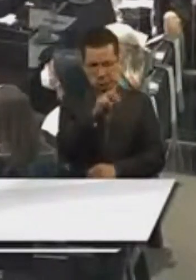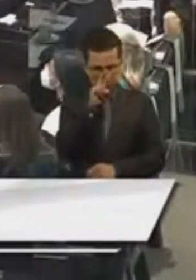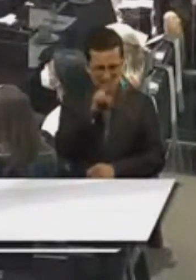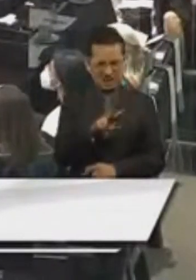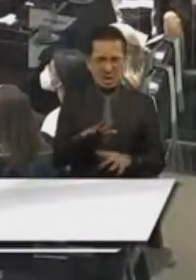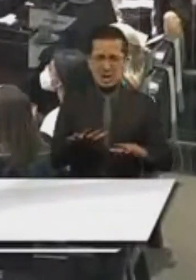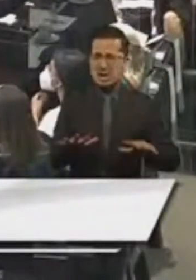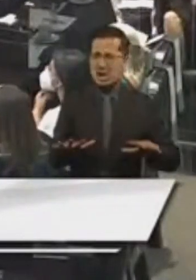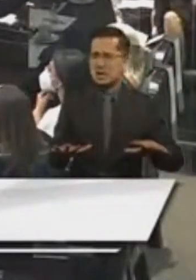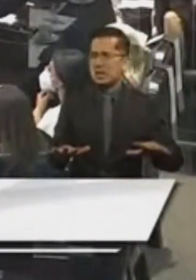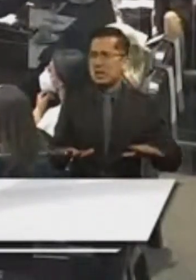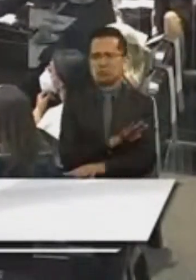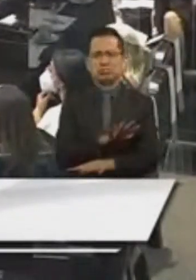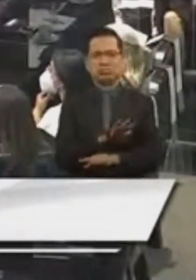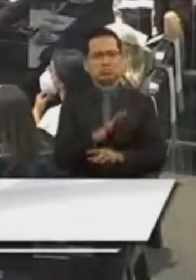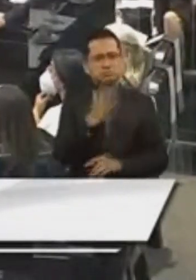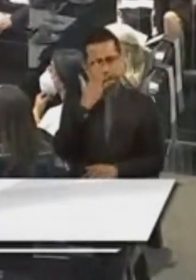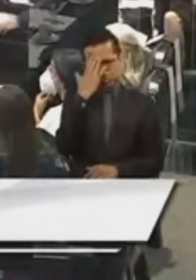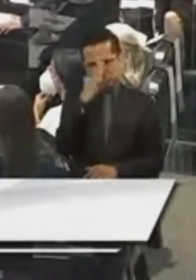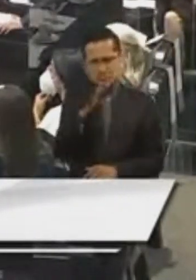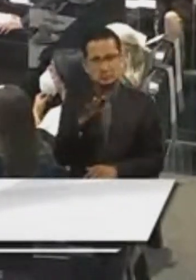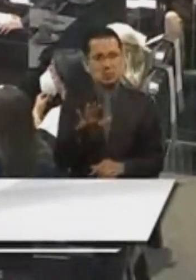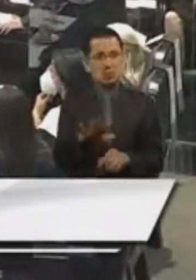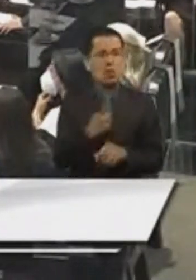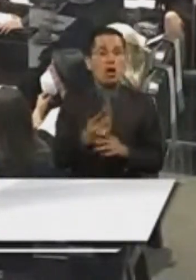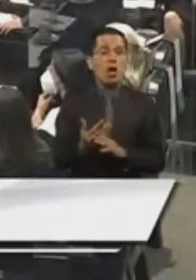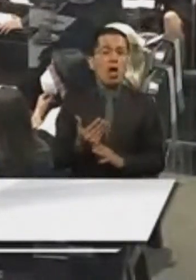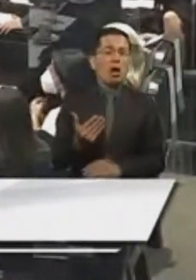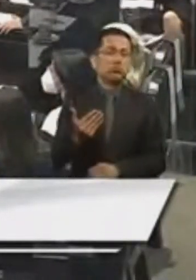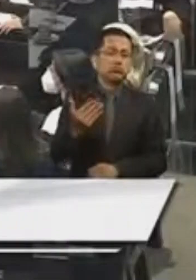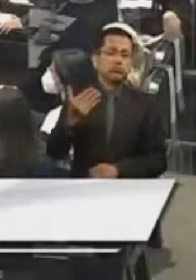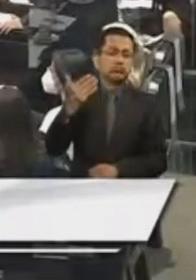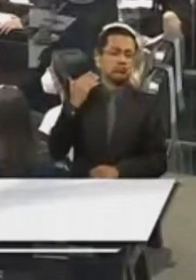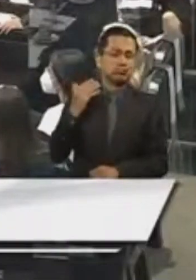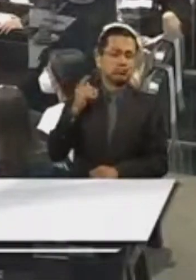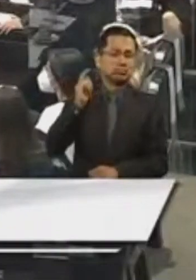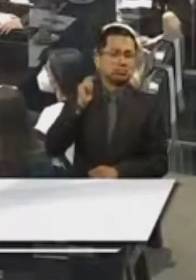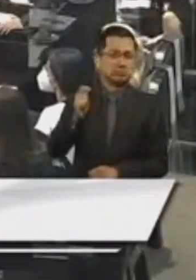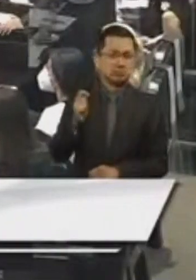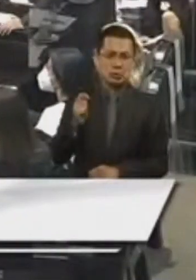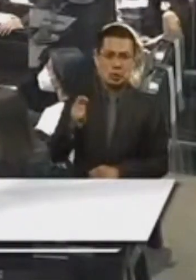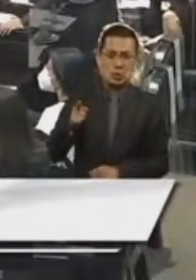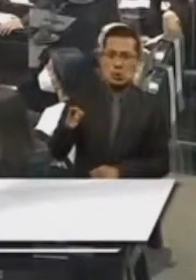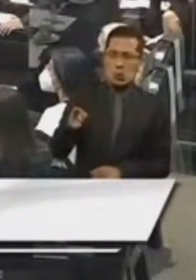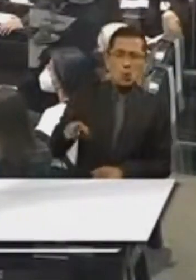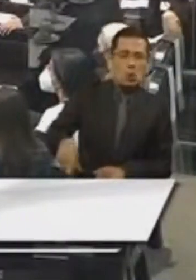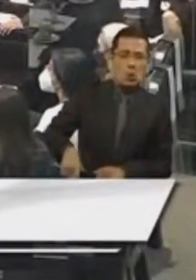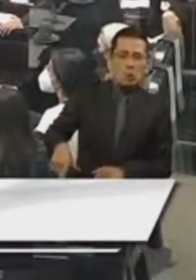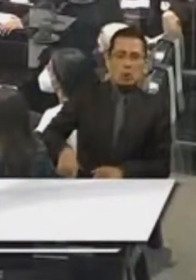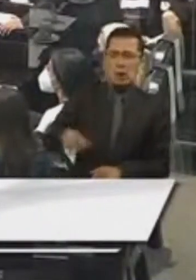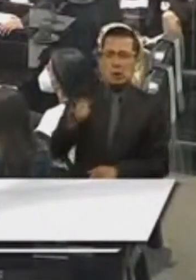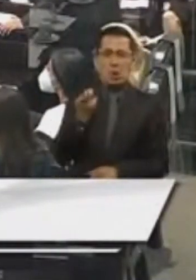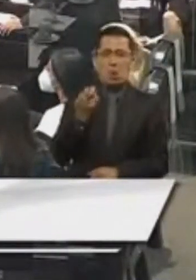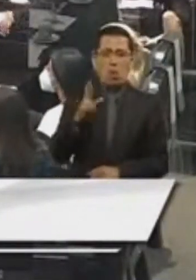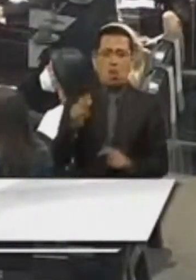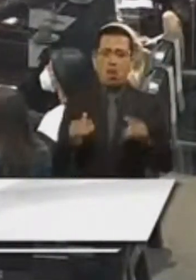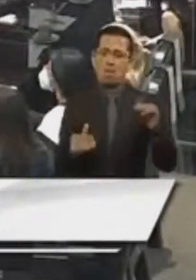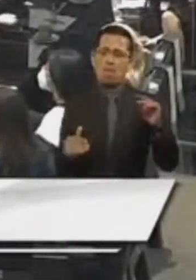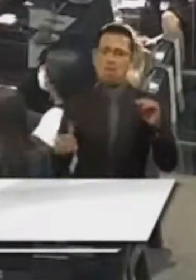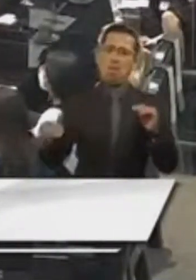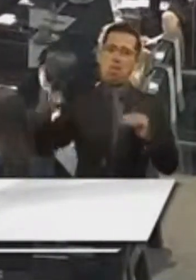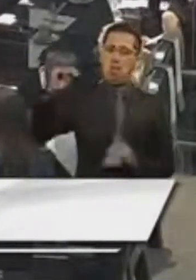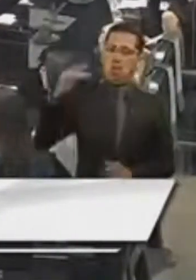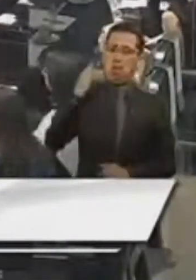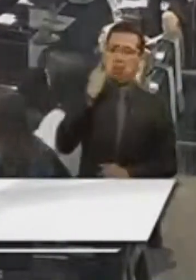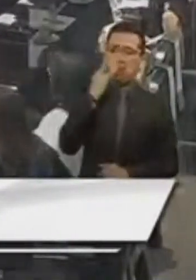sacudió de la vieja parafernaria de los privilegios del poder.